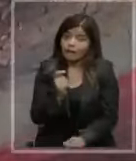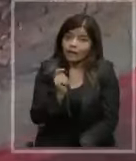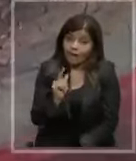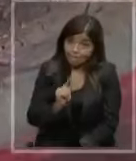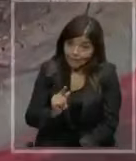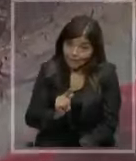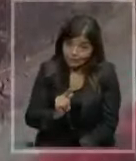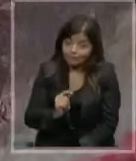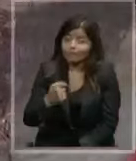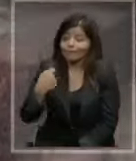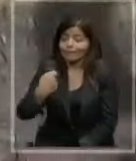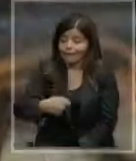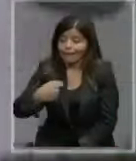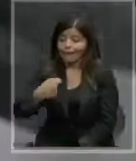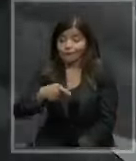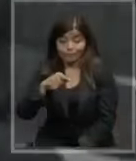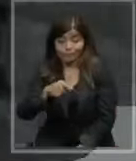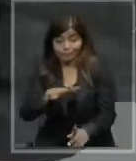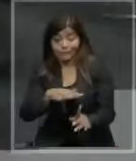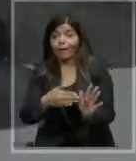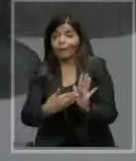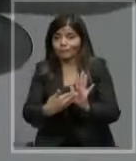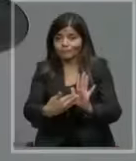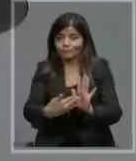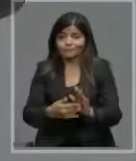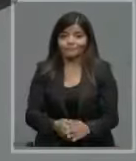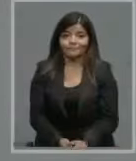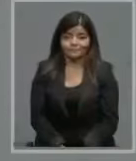caro Y en este caso quedó más que demostrado